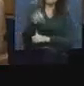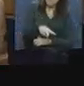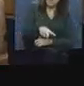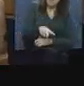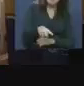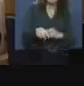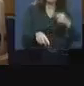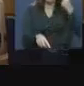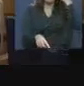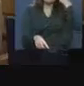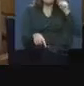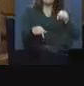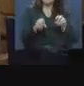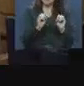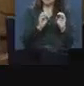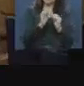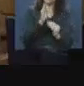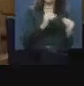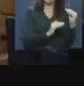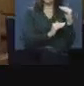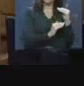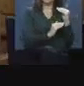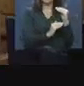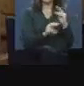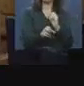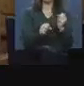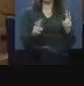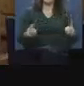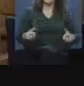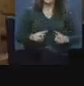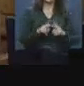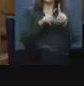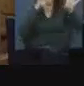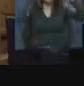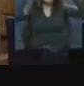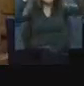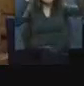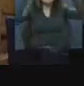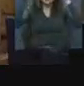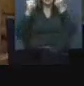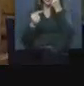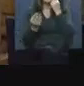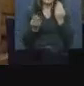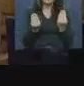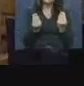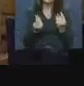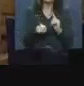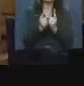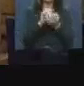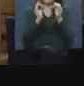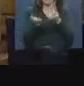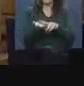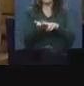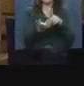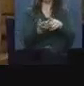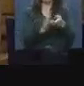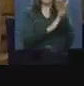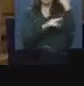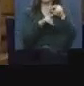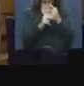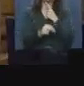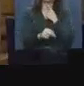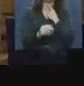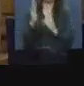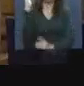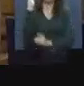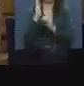pasos para, desde la educación superior, construir parte del conocimiento que necesitamos y hacer carne esa vieja aspiración de tener